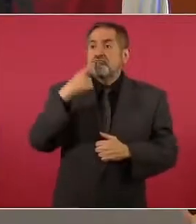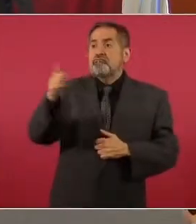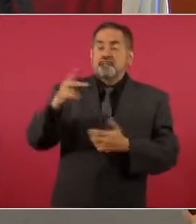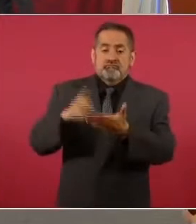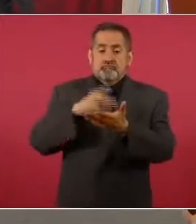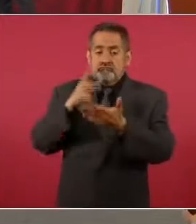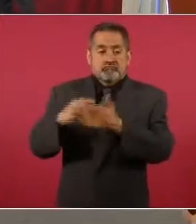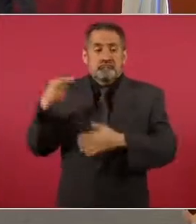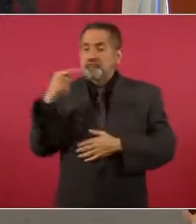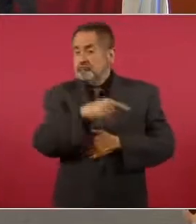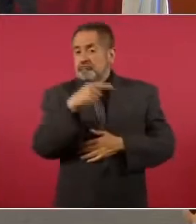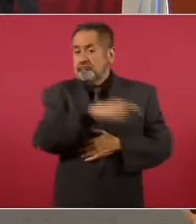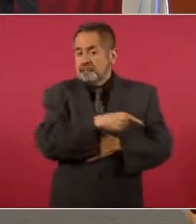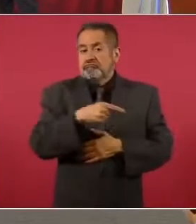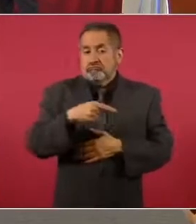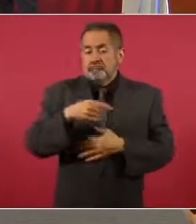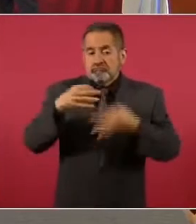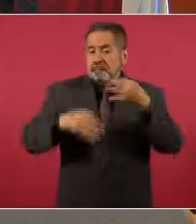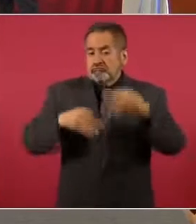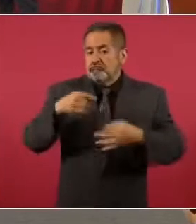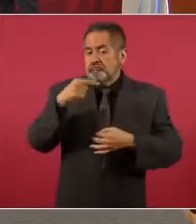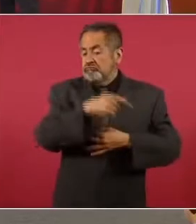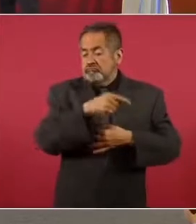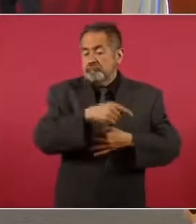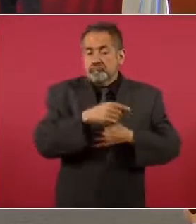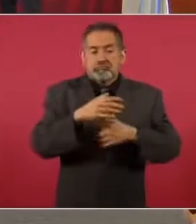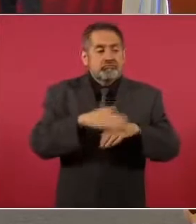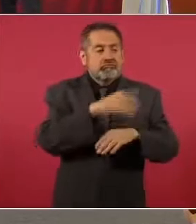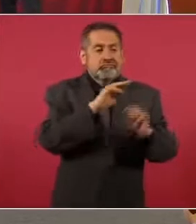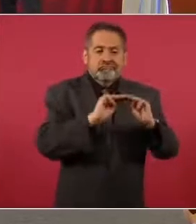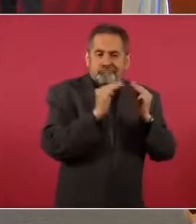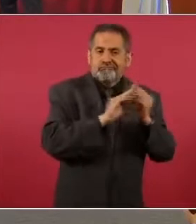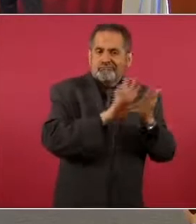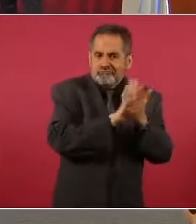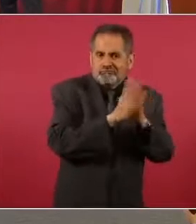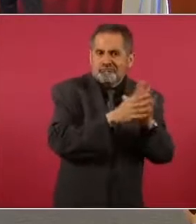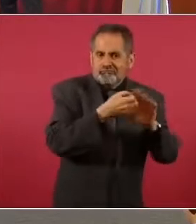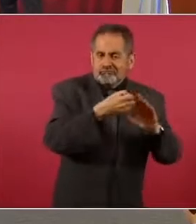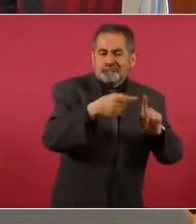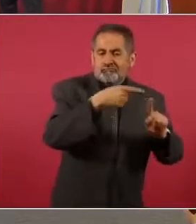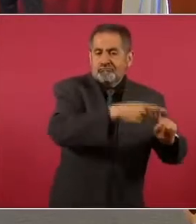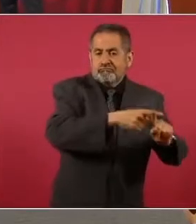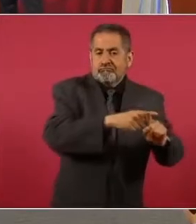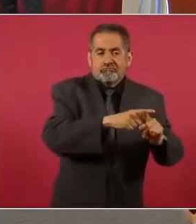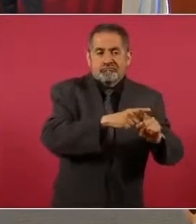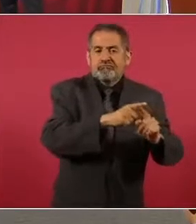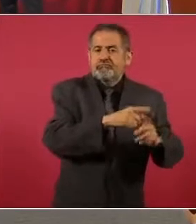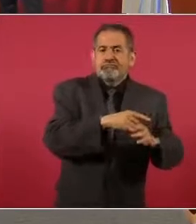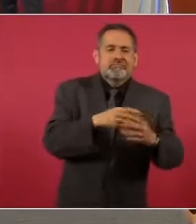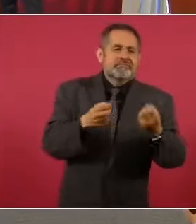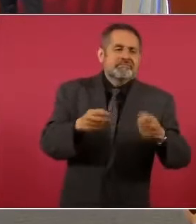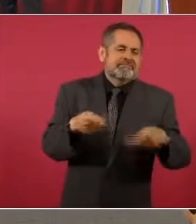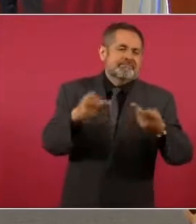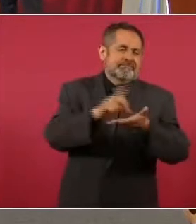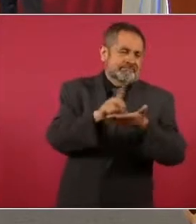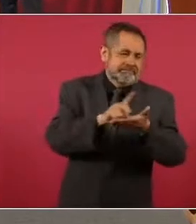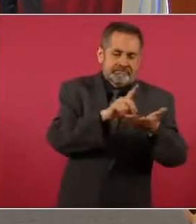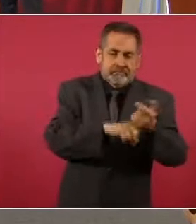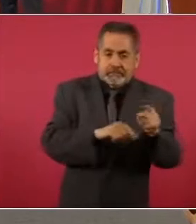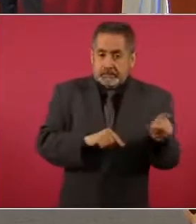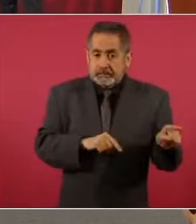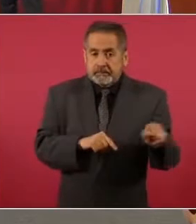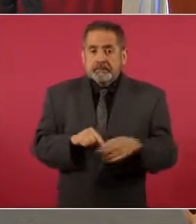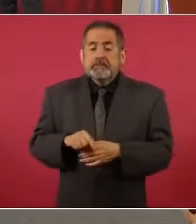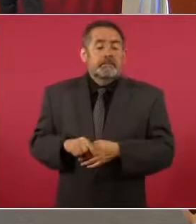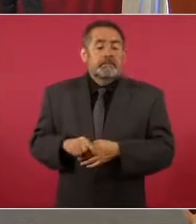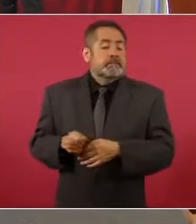diferentes procesos penales por delincuencia organizada en la modalidad de delitos contra la salud. En este caso,